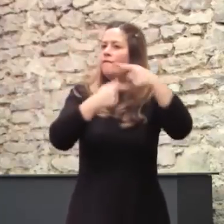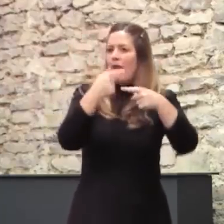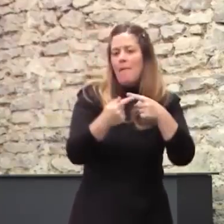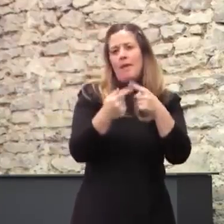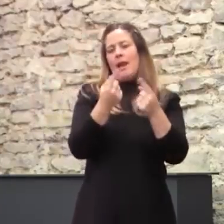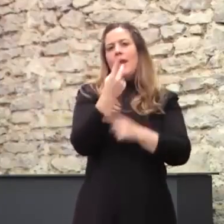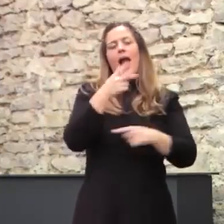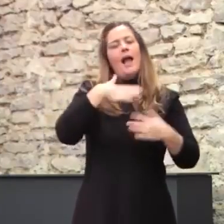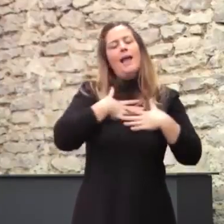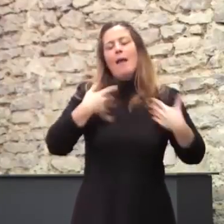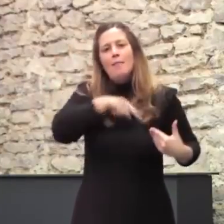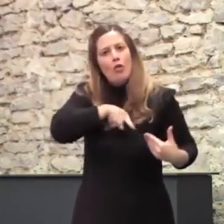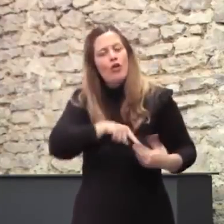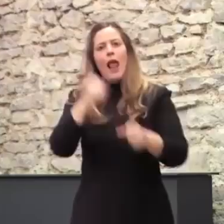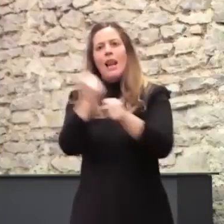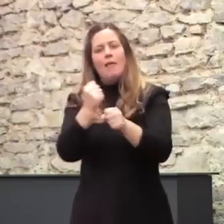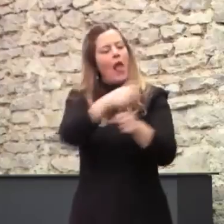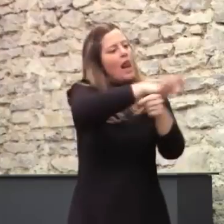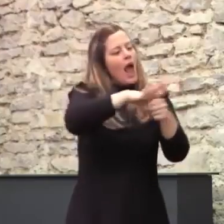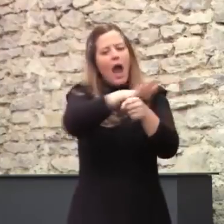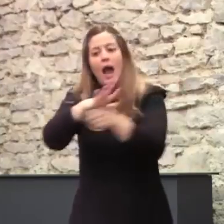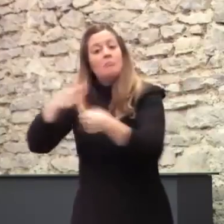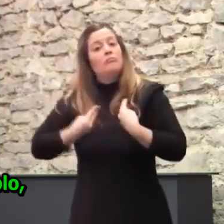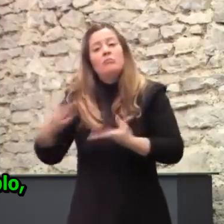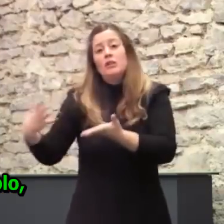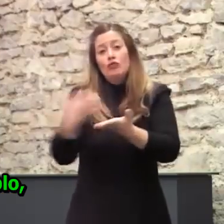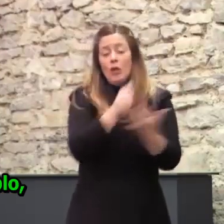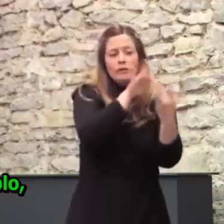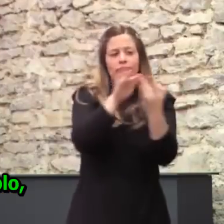ámbito laboral, etcétera. Y